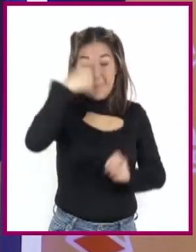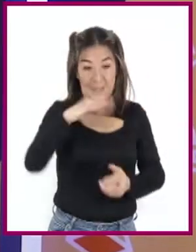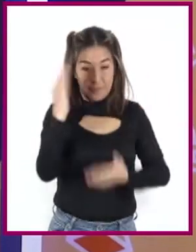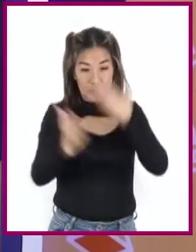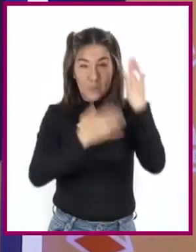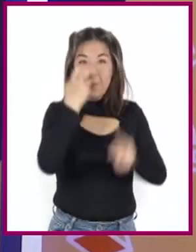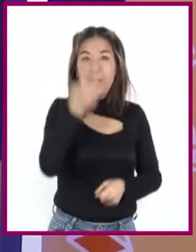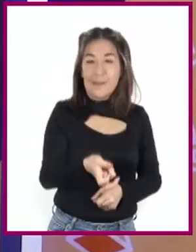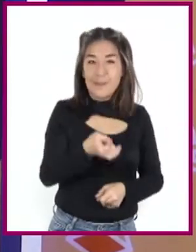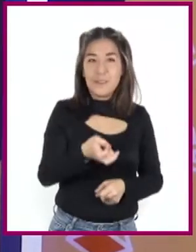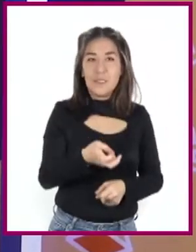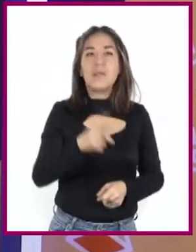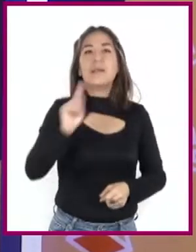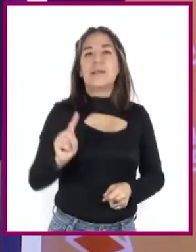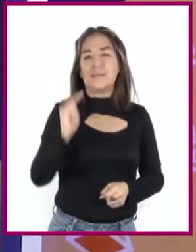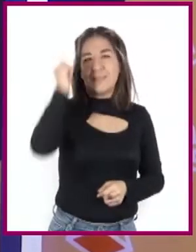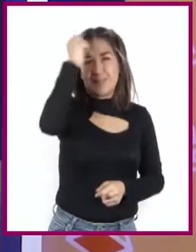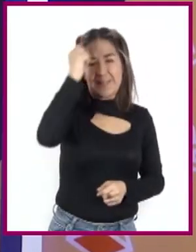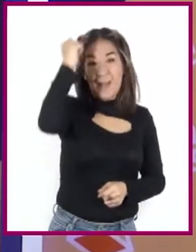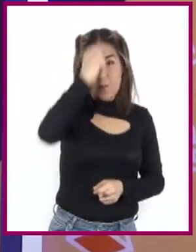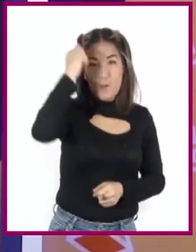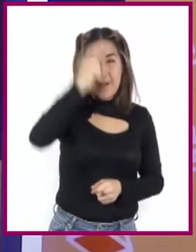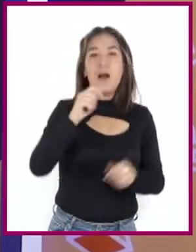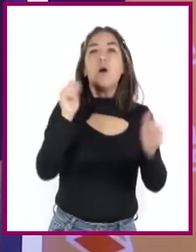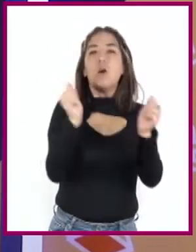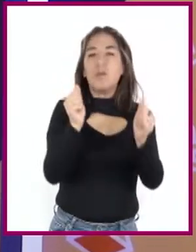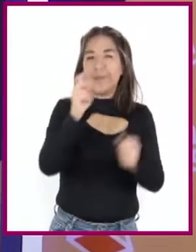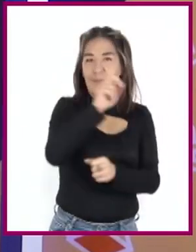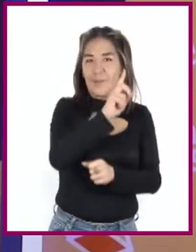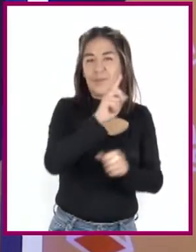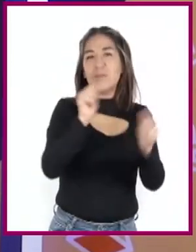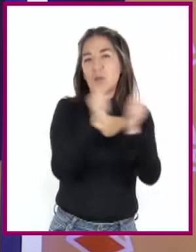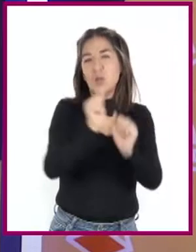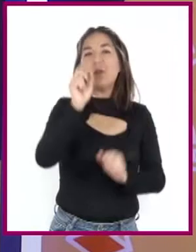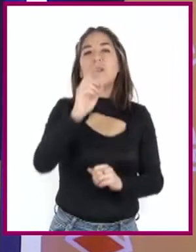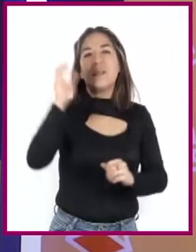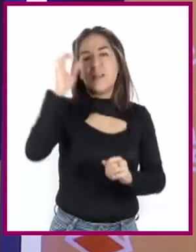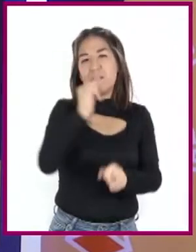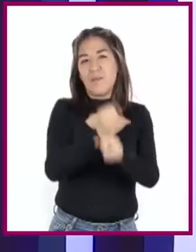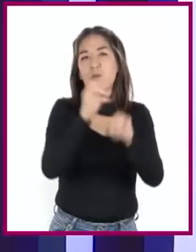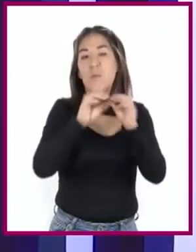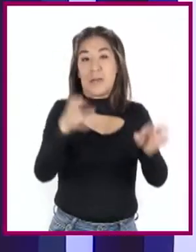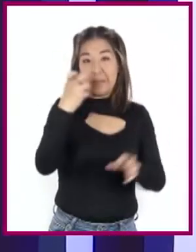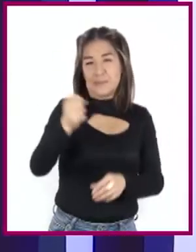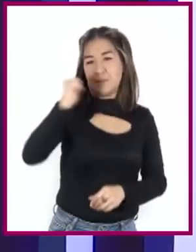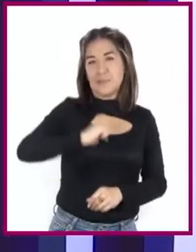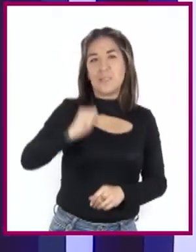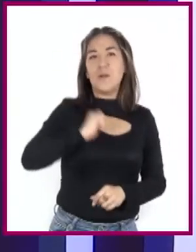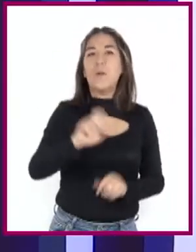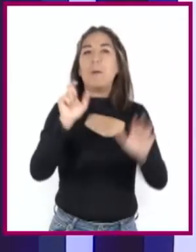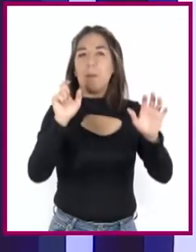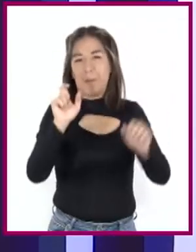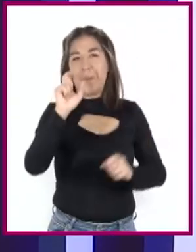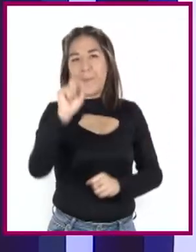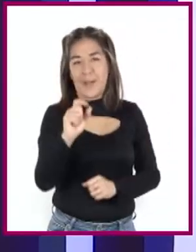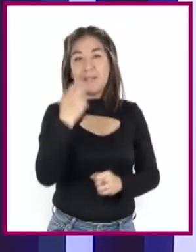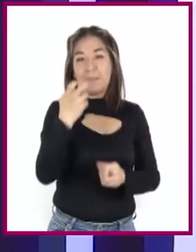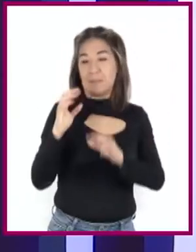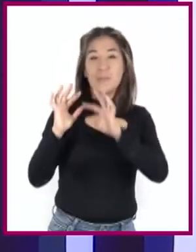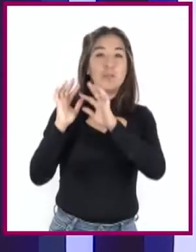estos medios, como la teoría de la información, datan de mediados del siglo XX. Conforme las